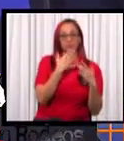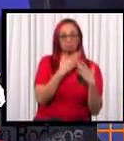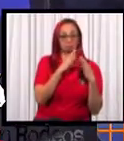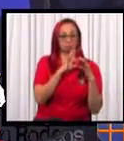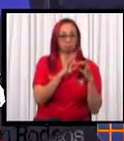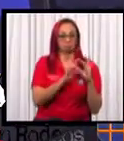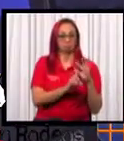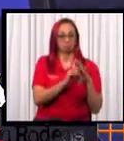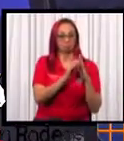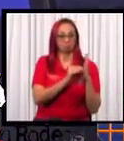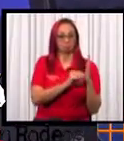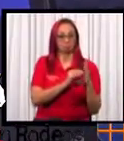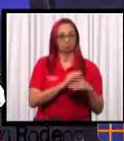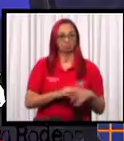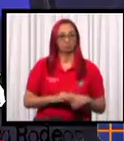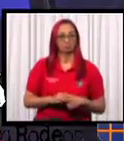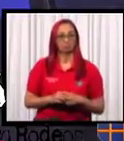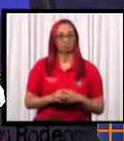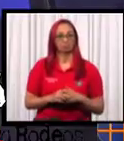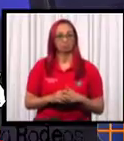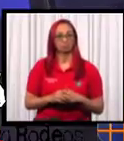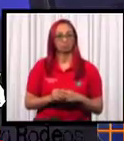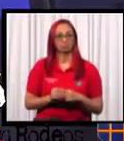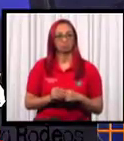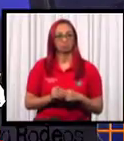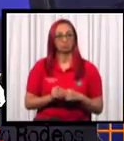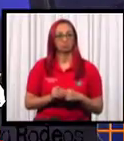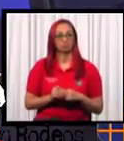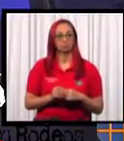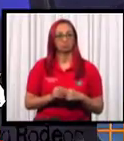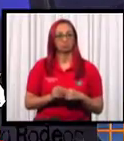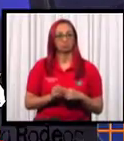los trajeron, en cuanto a